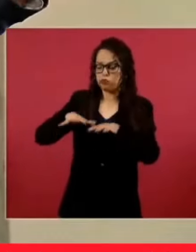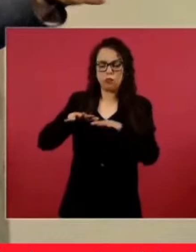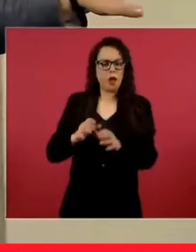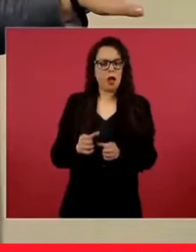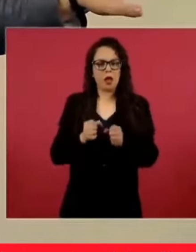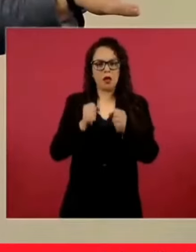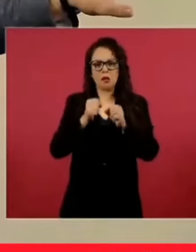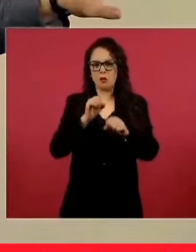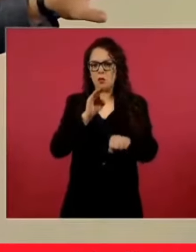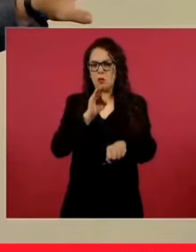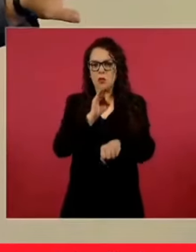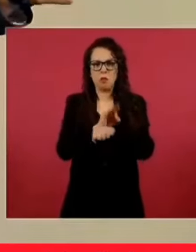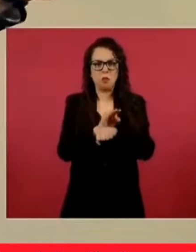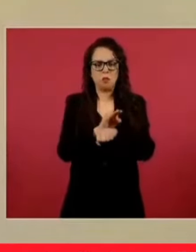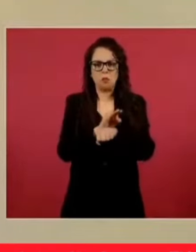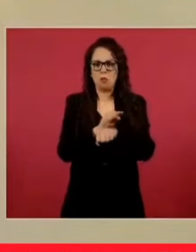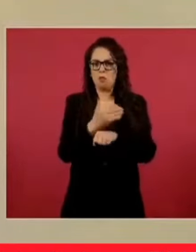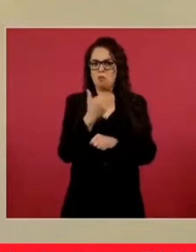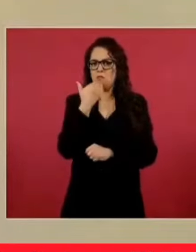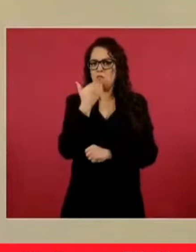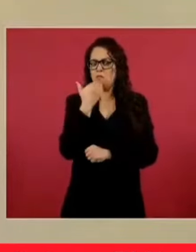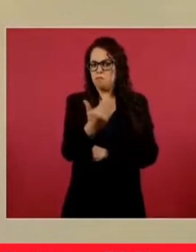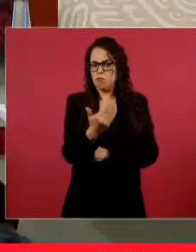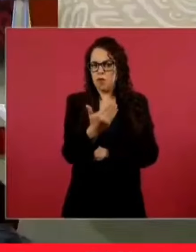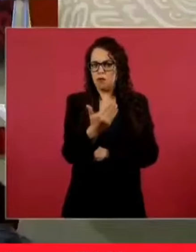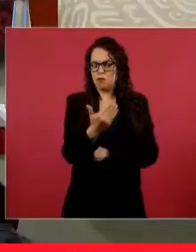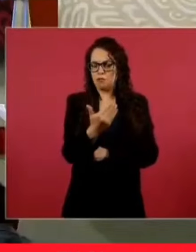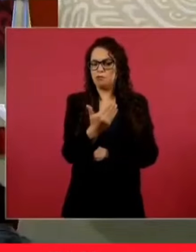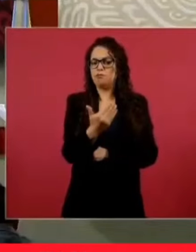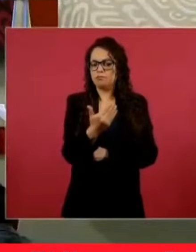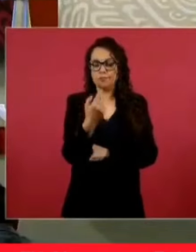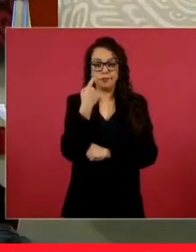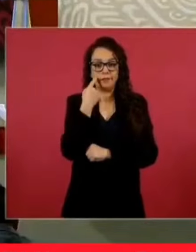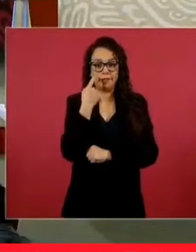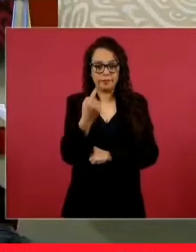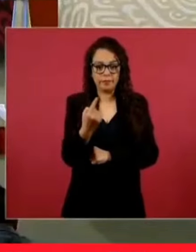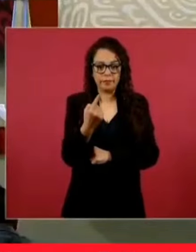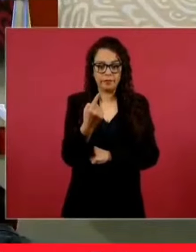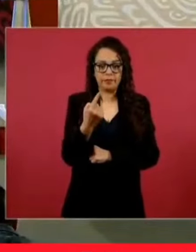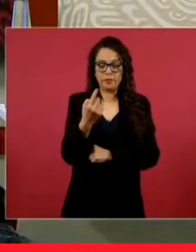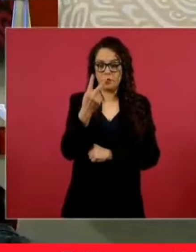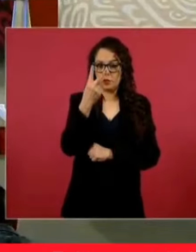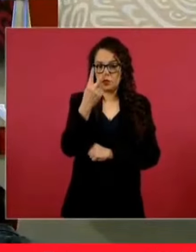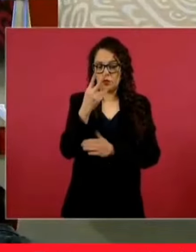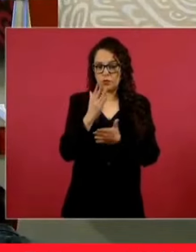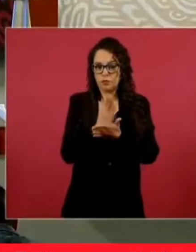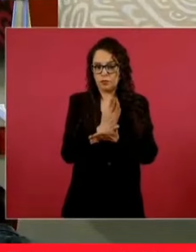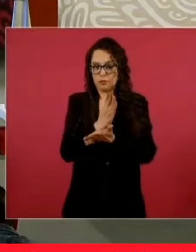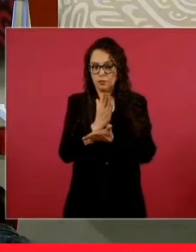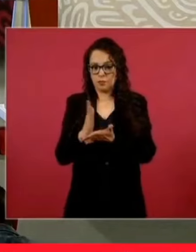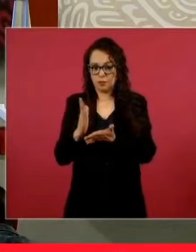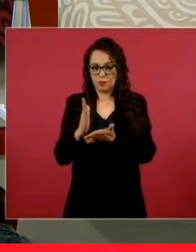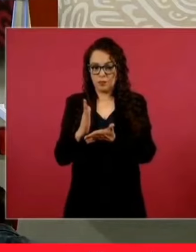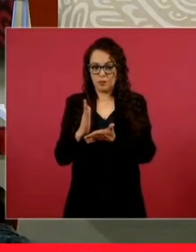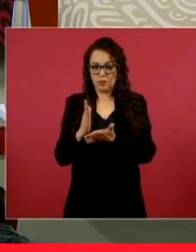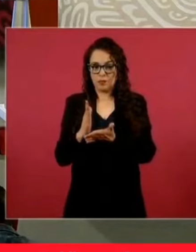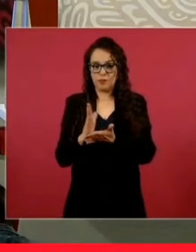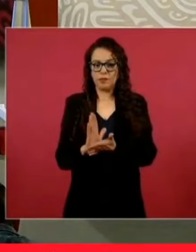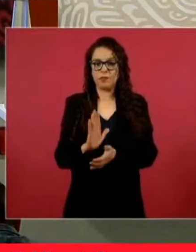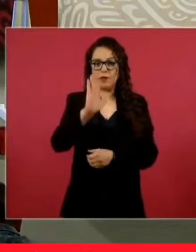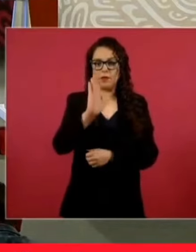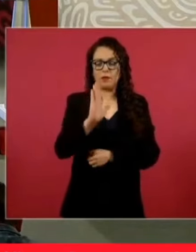encuentra completamente resguardado podrán ver eh se divide Este cuerpo en dos elementos se genera una plaza